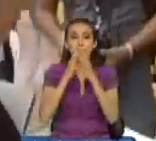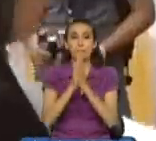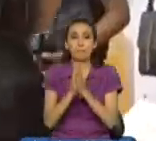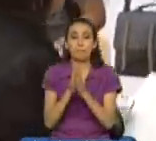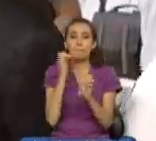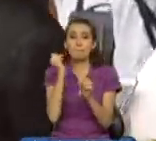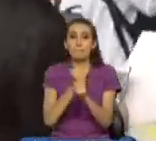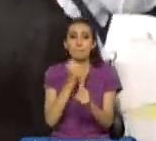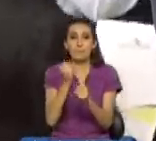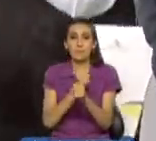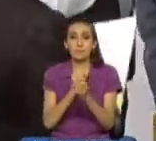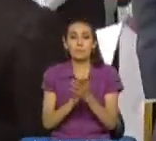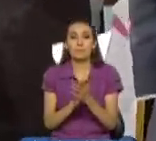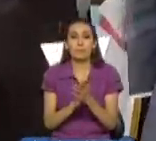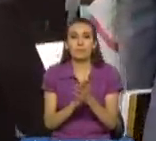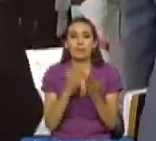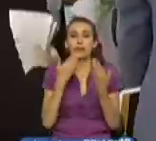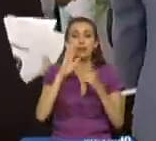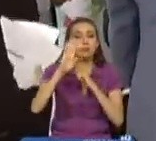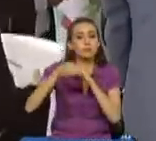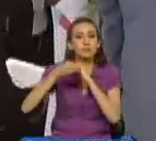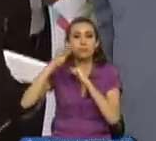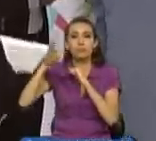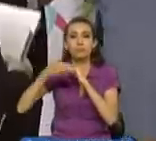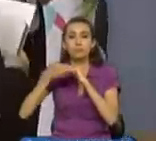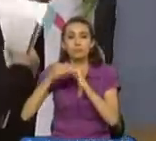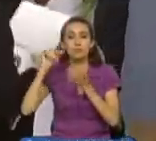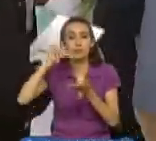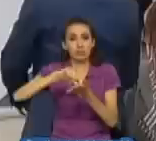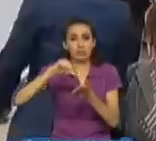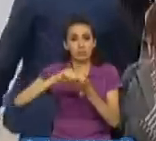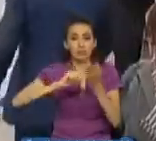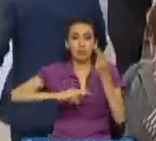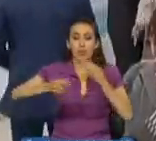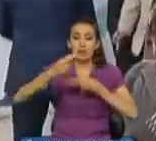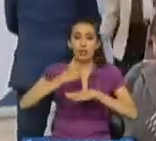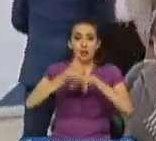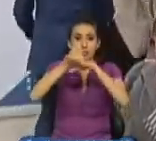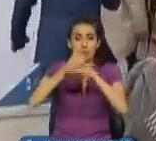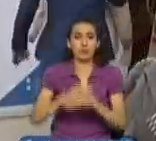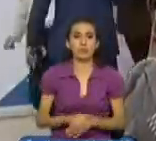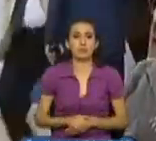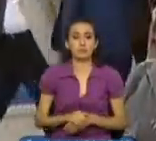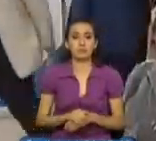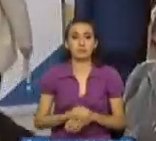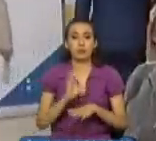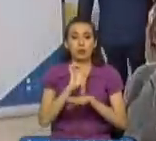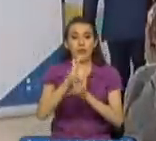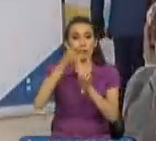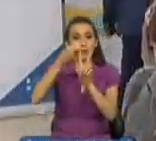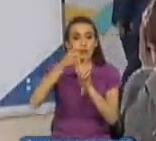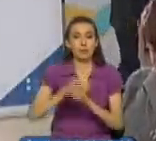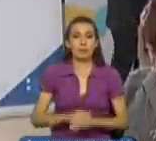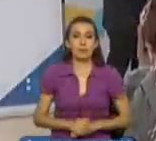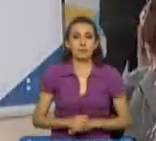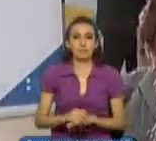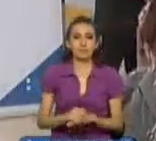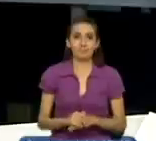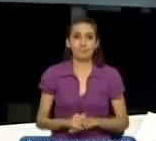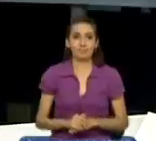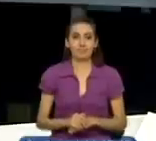territorio para conseguir también la vinculación entre la ciudadanía y sus autoridades Mirta Carrillo Ecuador